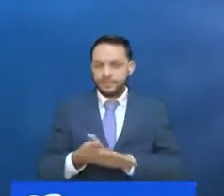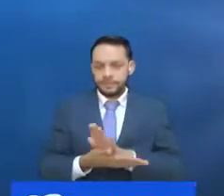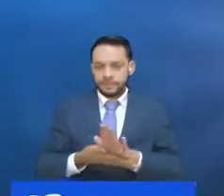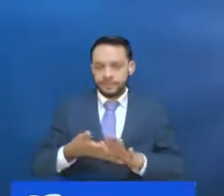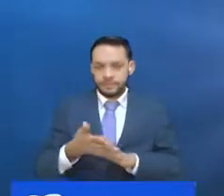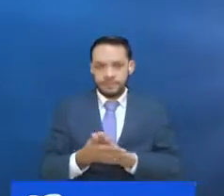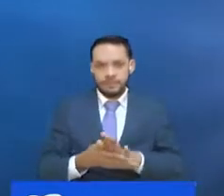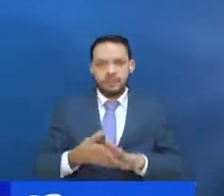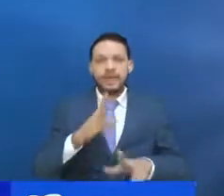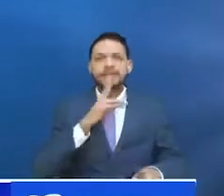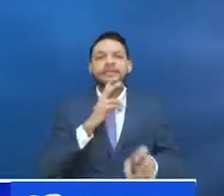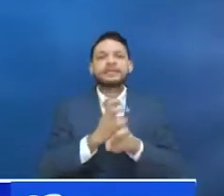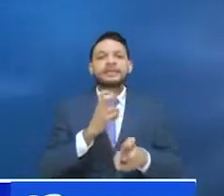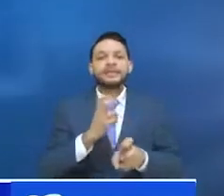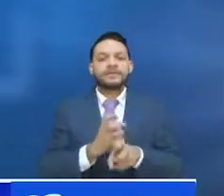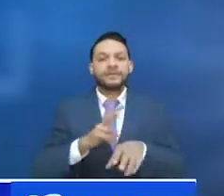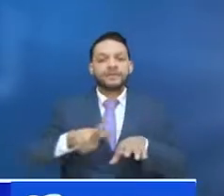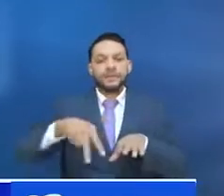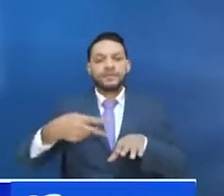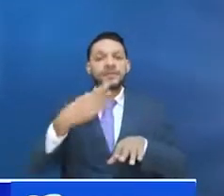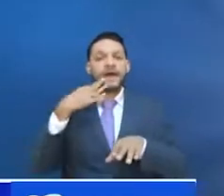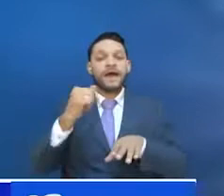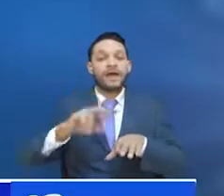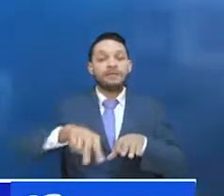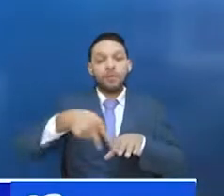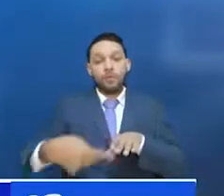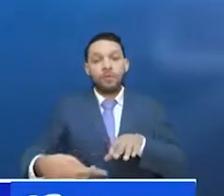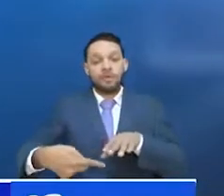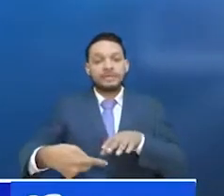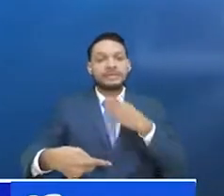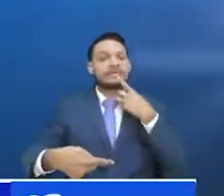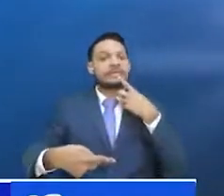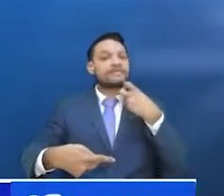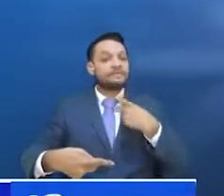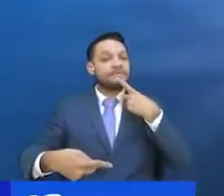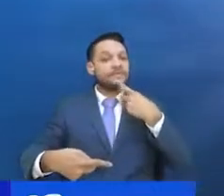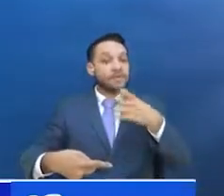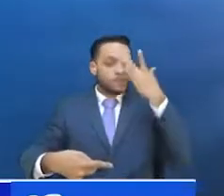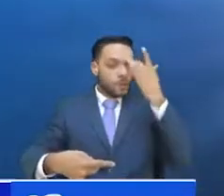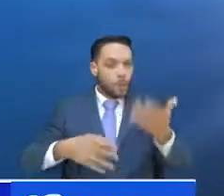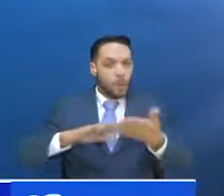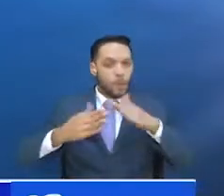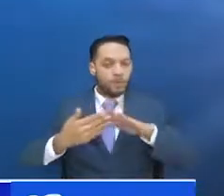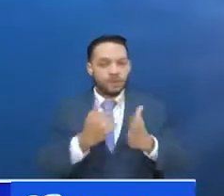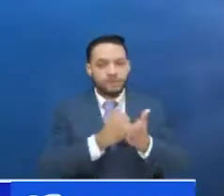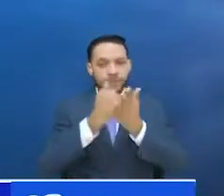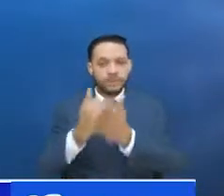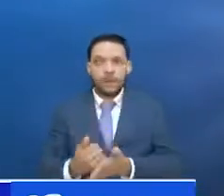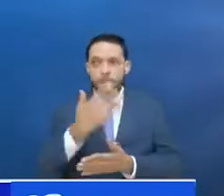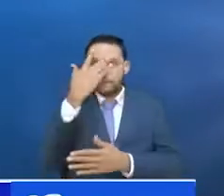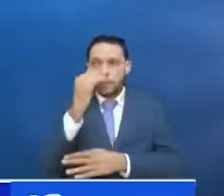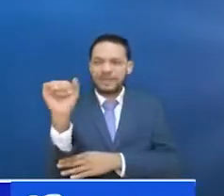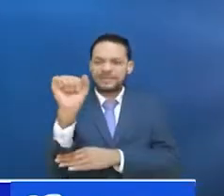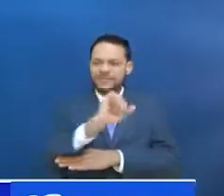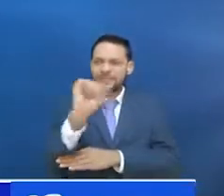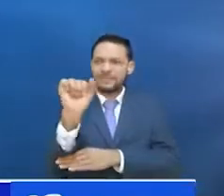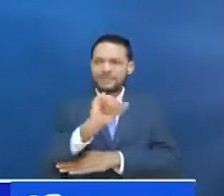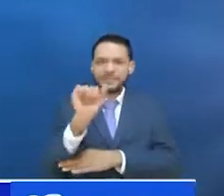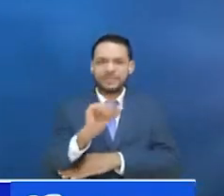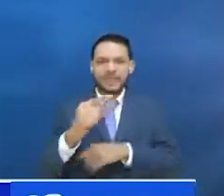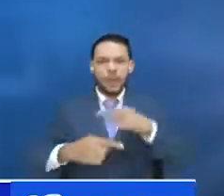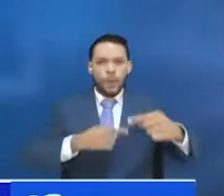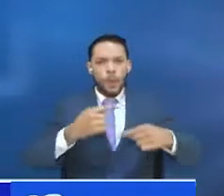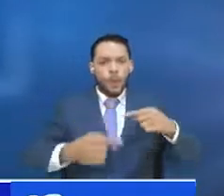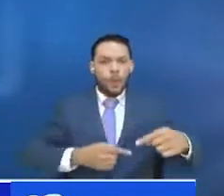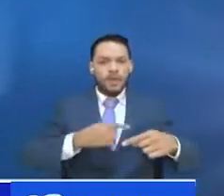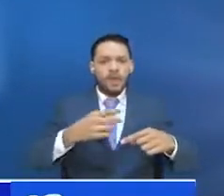En mal estado para levantarse, esta mujer tuvo que ser socorrida por la comunidad para que un conductor pudiera parar y así sacarla de las llantas.